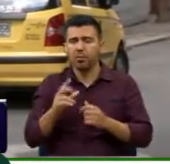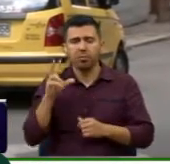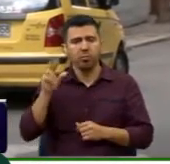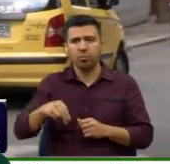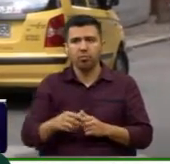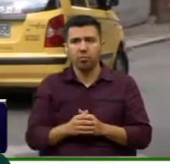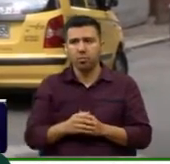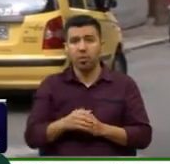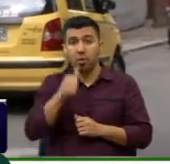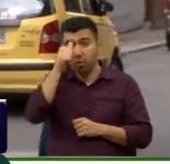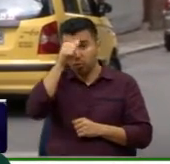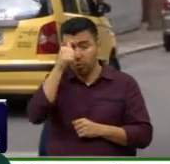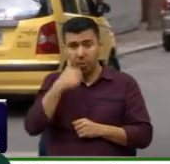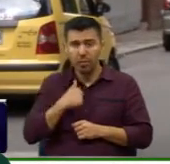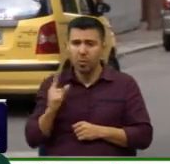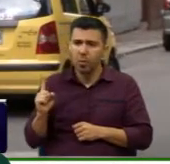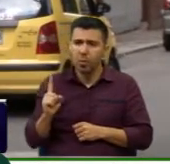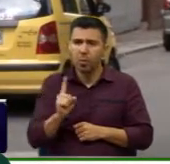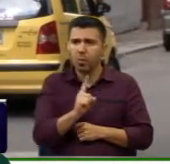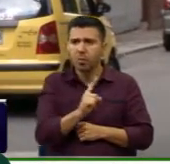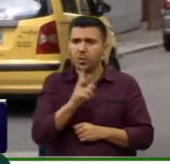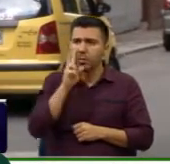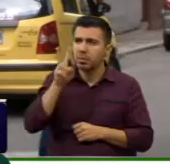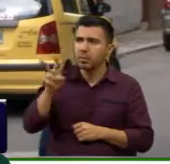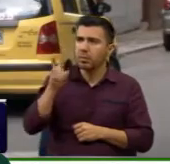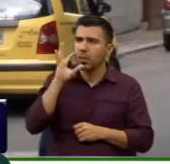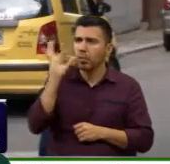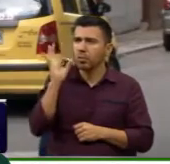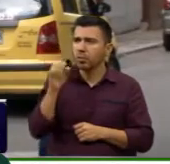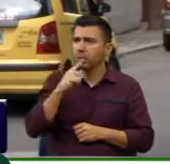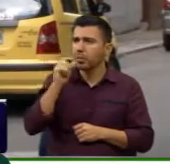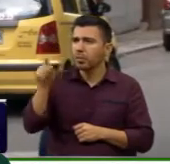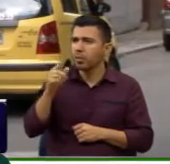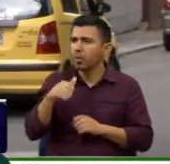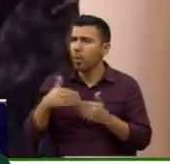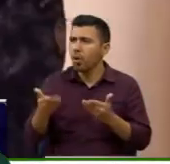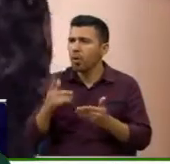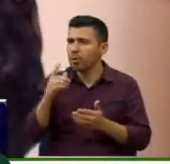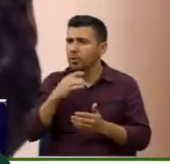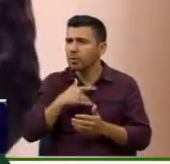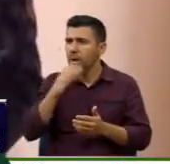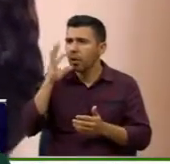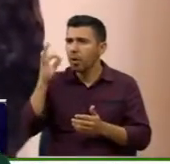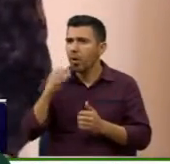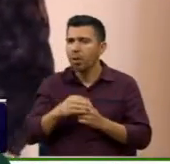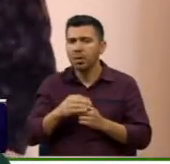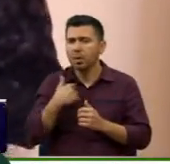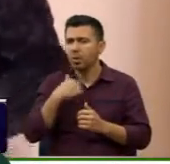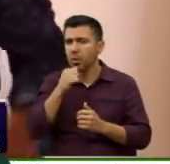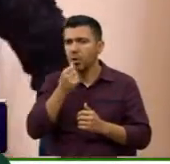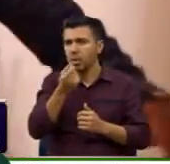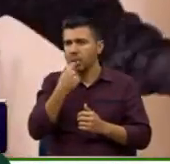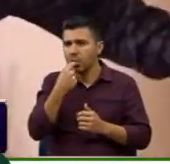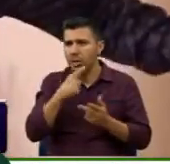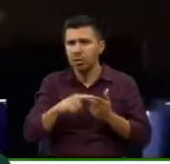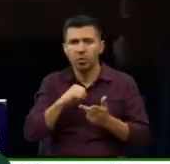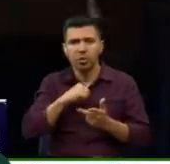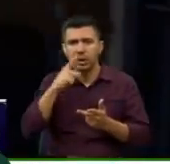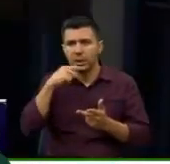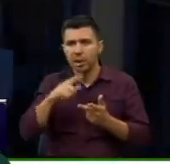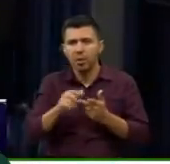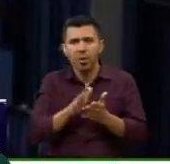por ahí cerca del inpe y habían dos muchachos ahí y la averiguamos cómo estaba no tienen que el mucho estaba mal que no tenía droga que no tenía cremas que no tenía nada